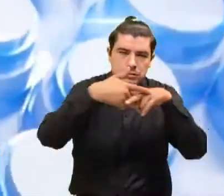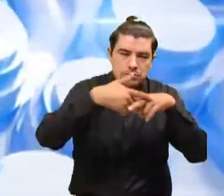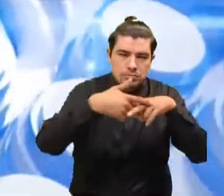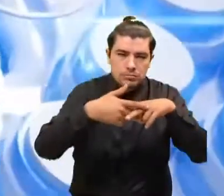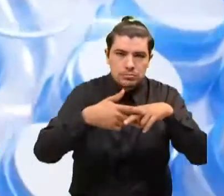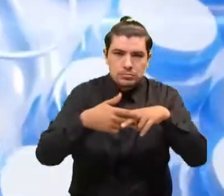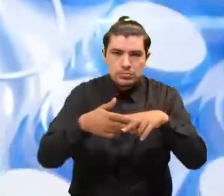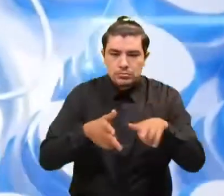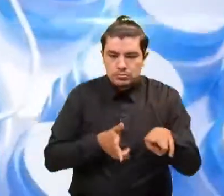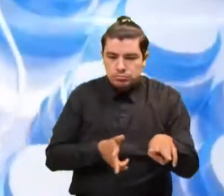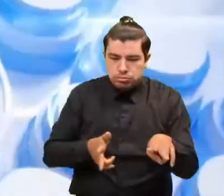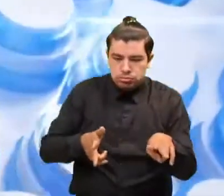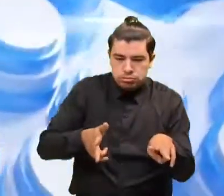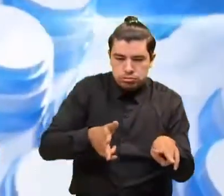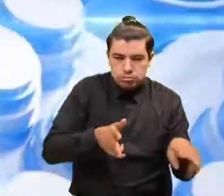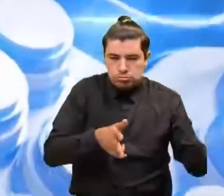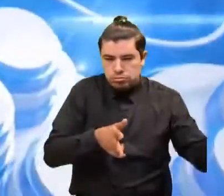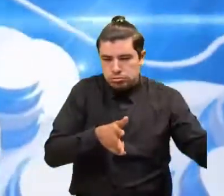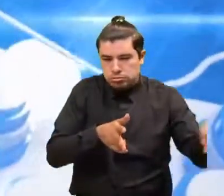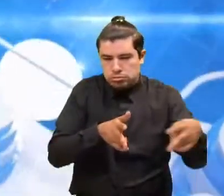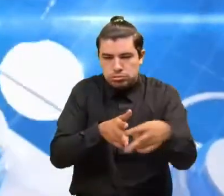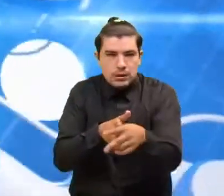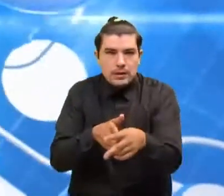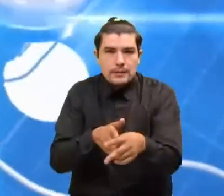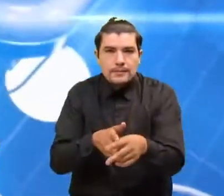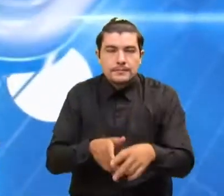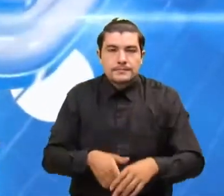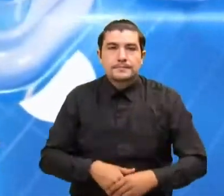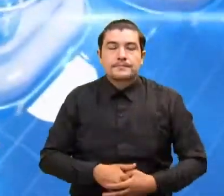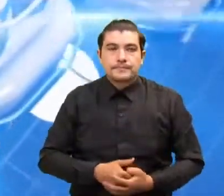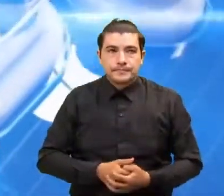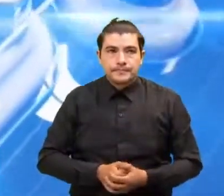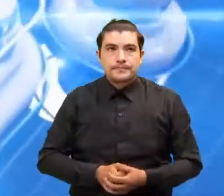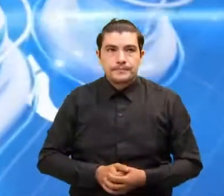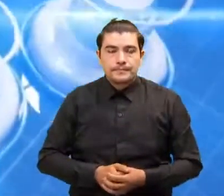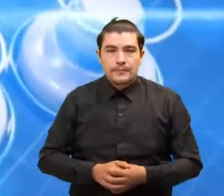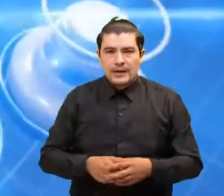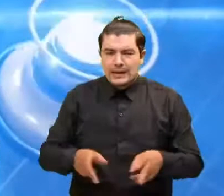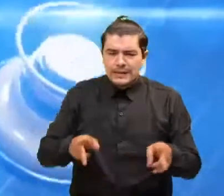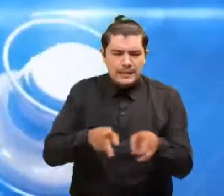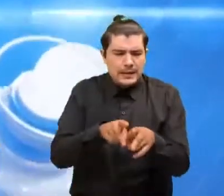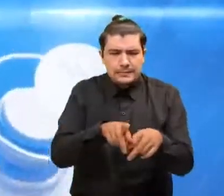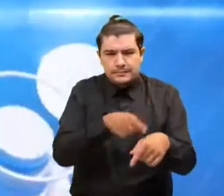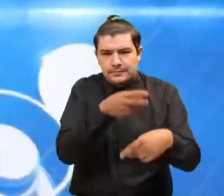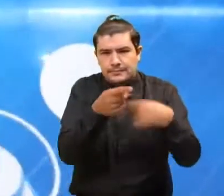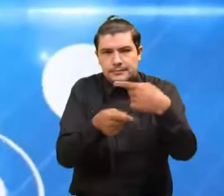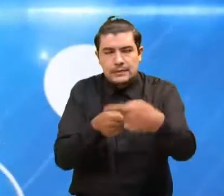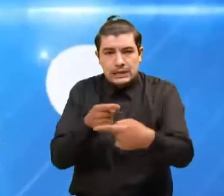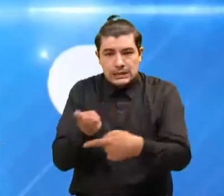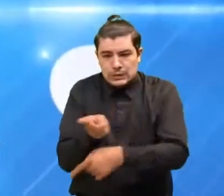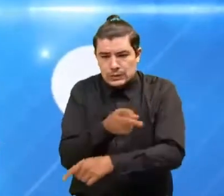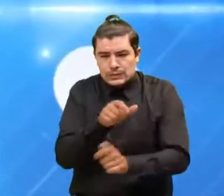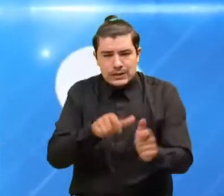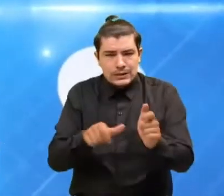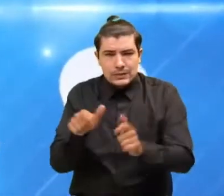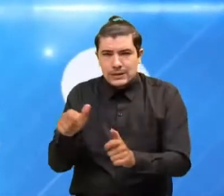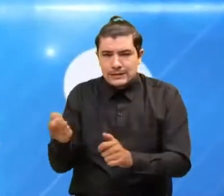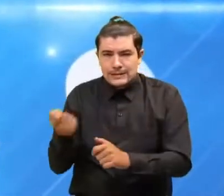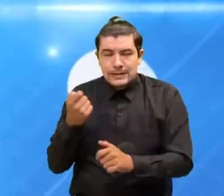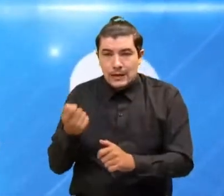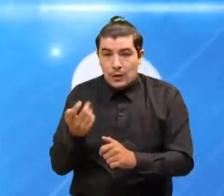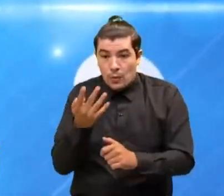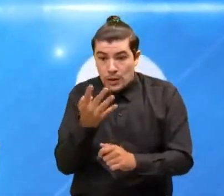choca fuertemente. Se lesionan los ocupantes de las dos motocicletas, cuatro personas